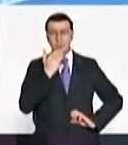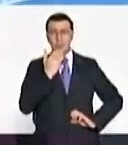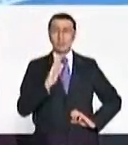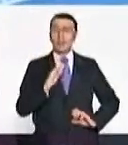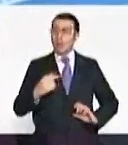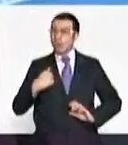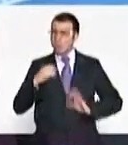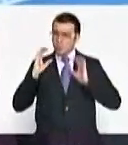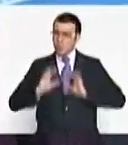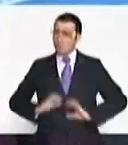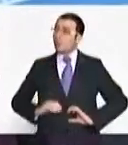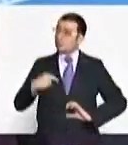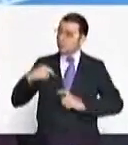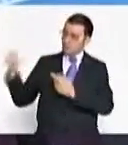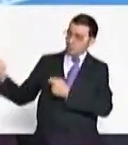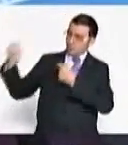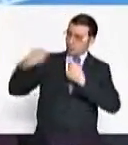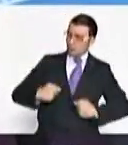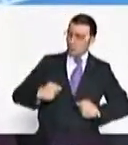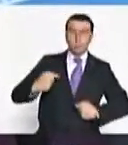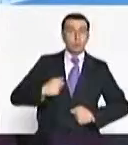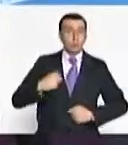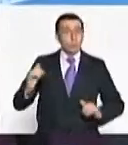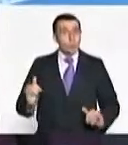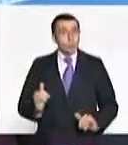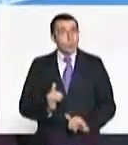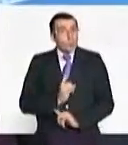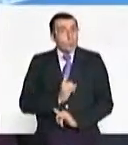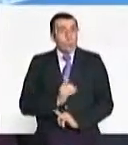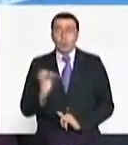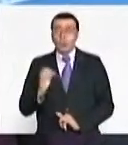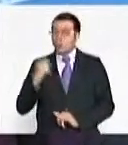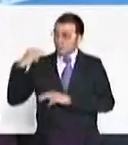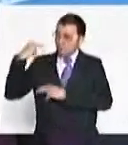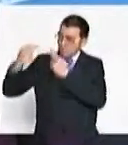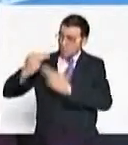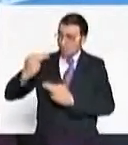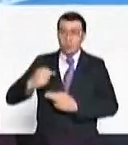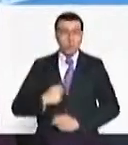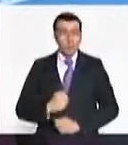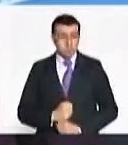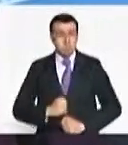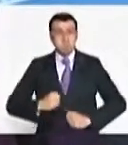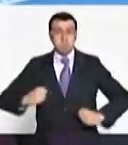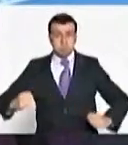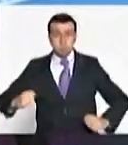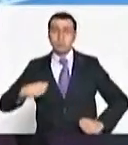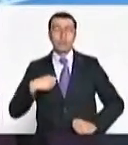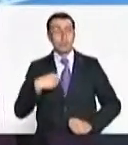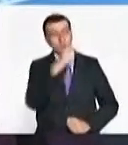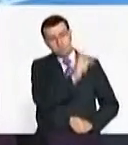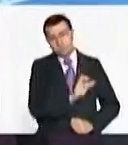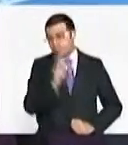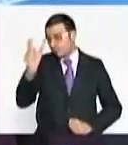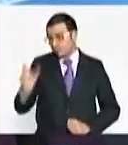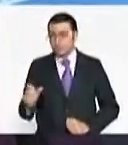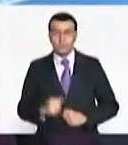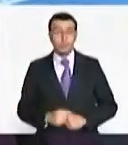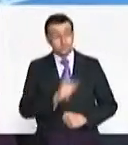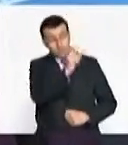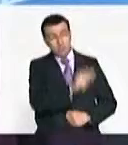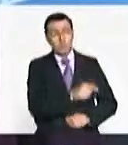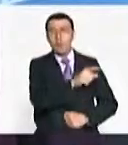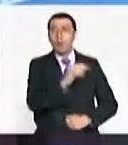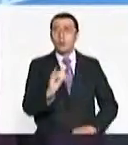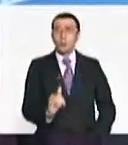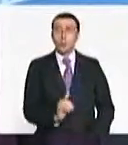para ser delgado o tengo una genética para ser obeso, entonces van a variar y vamos a tener dos tipos de paciente. El paciente que es delgado